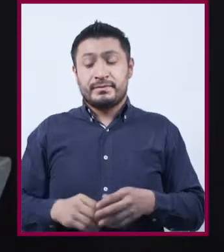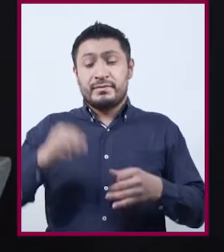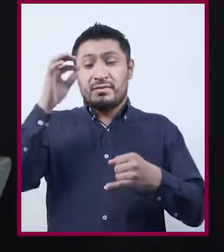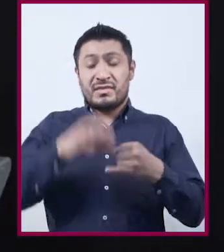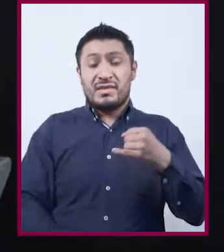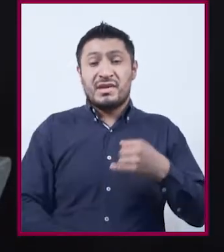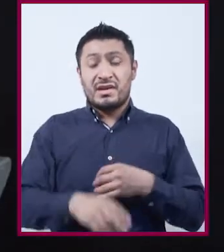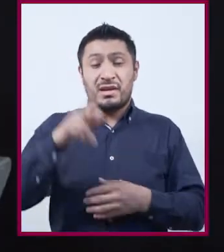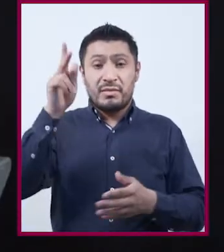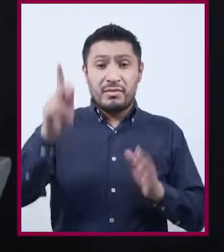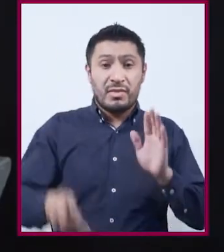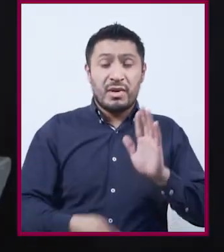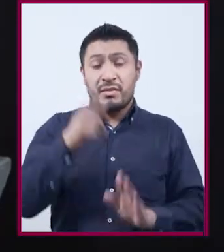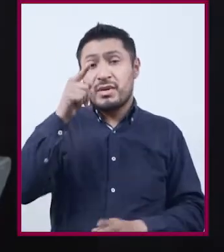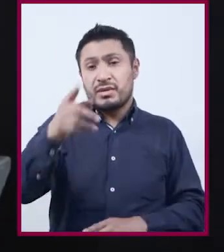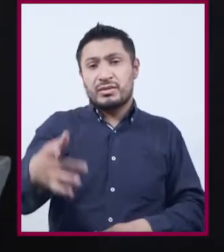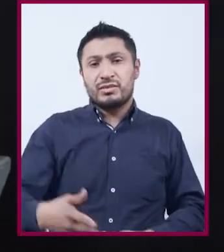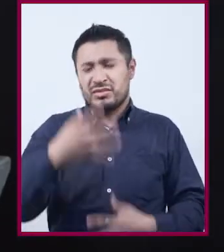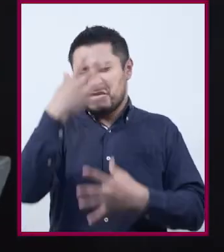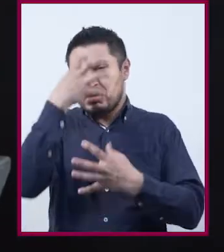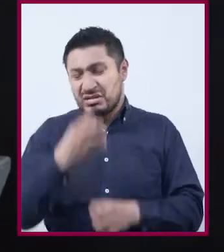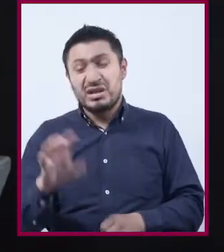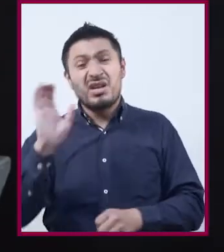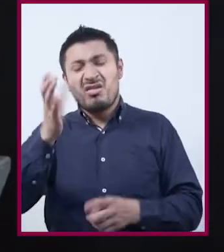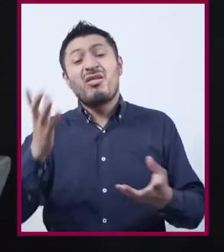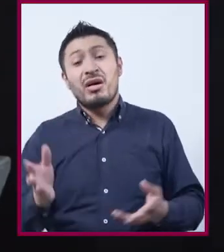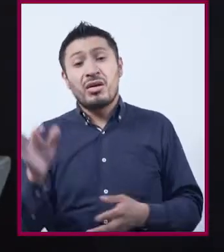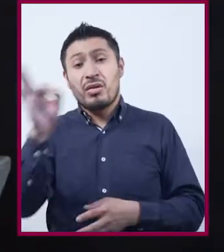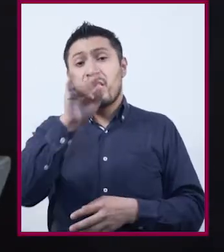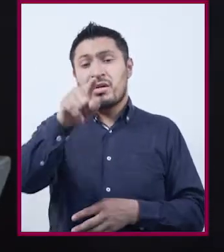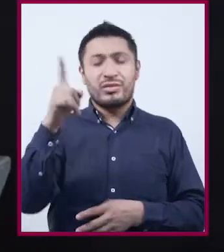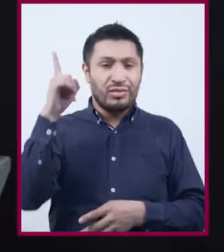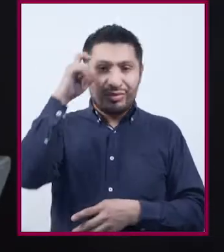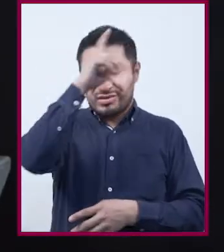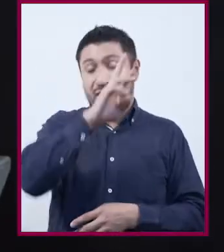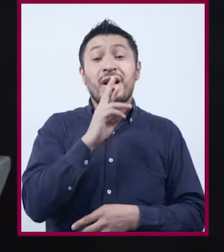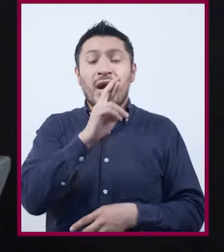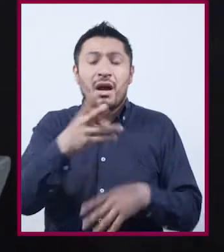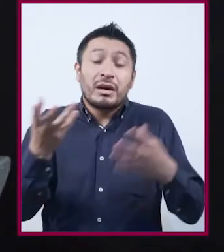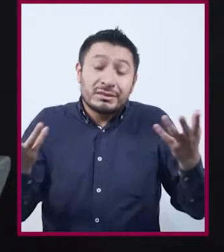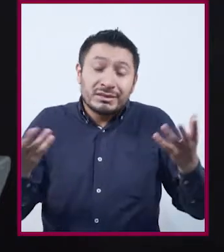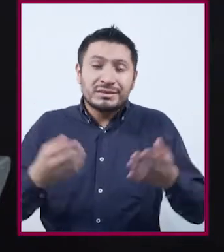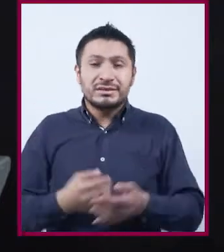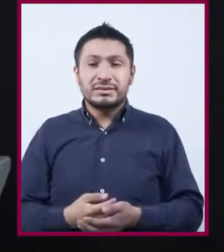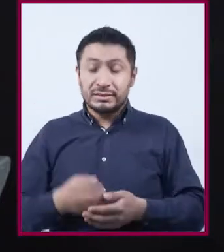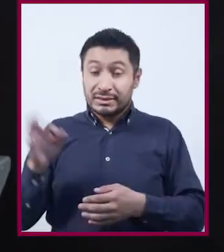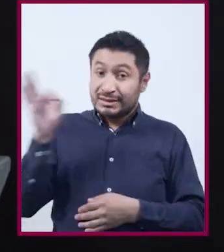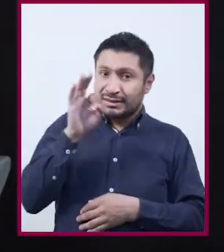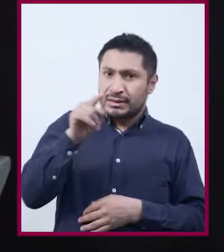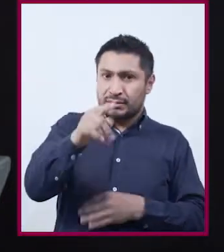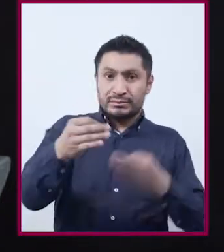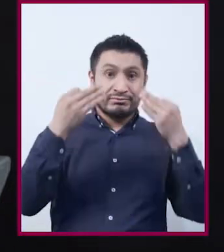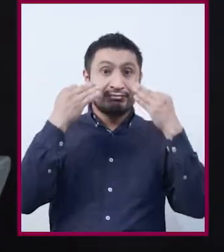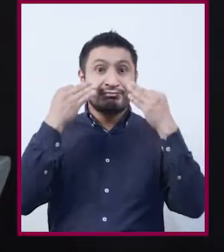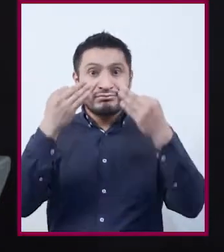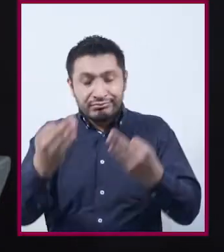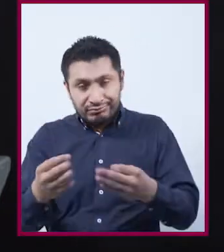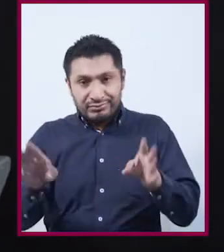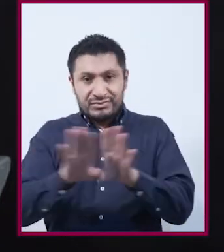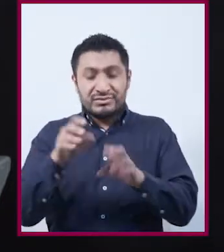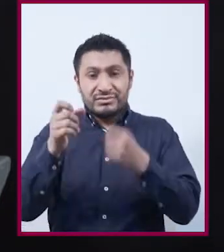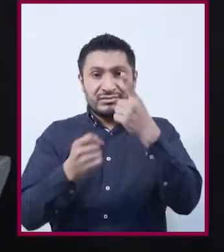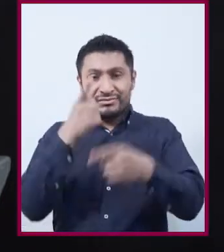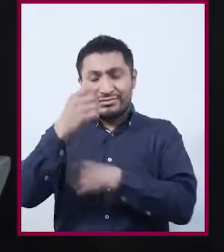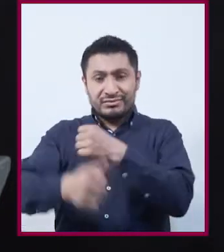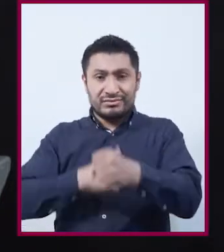¿Cuándo fue la última vez que te sentiste triste? Quizá te cueste un poco de trabajo responder a esta pregunta. Tal vez ya te diste cuenta